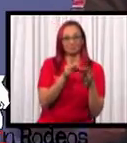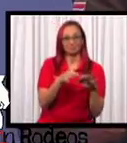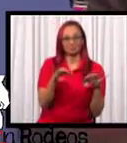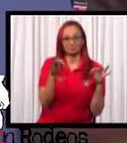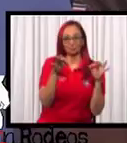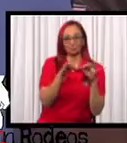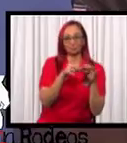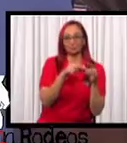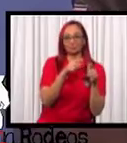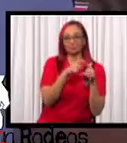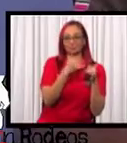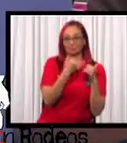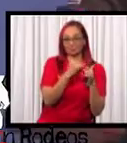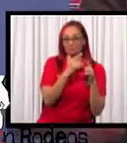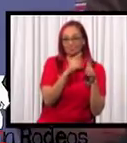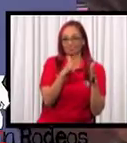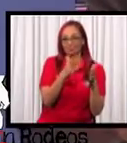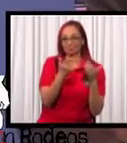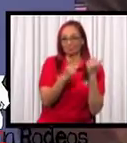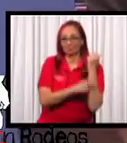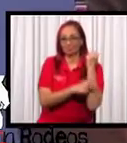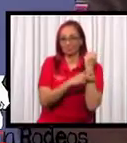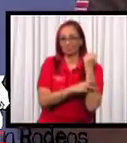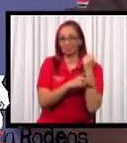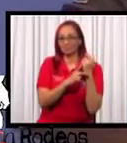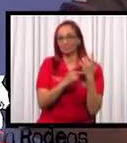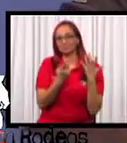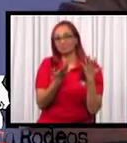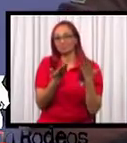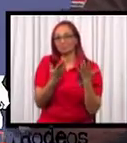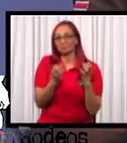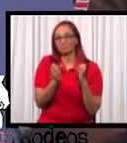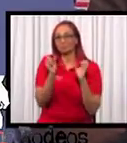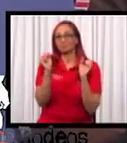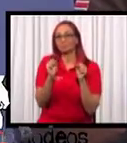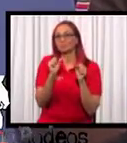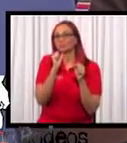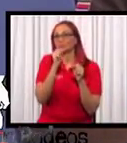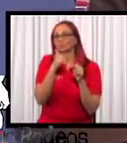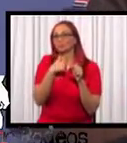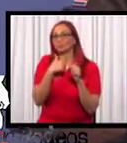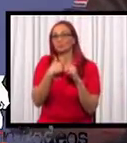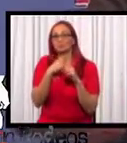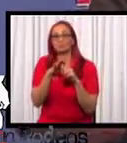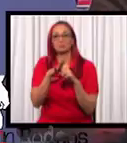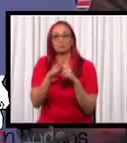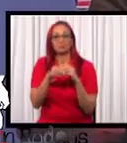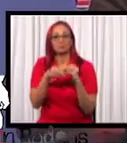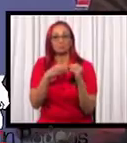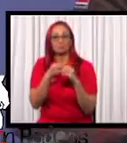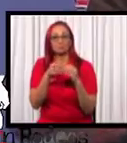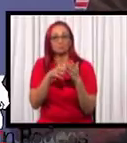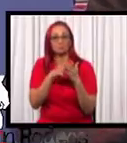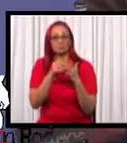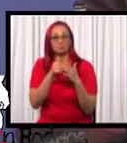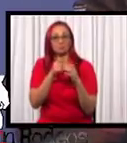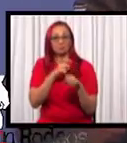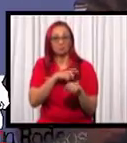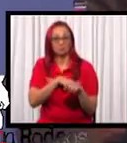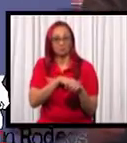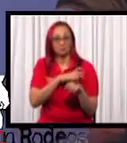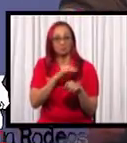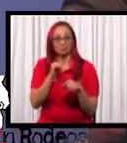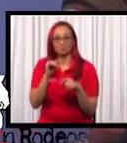lo liberalizamos en este país, muy posiblemente no vayamos a tener agricultores productores de arroz en poco tiempo y vamos a